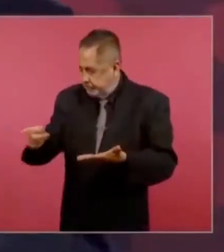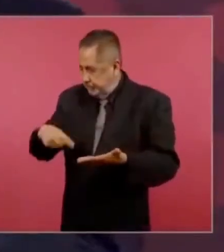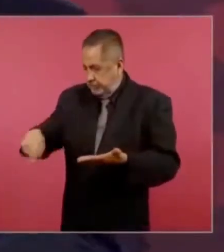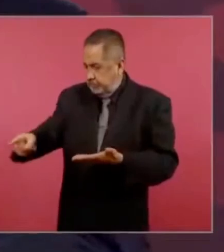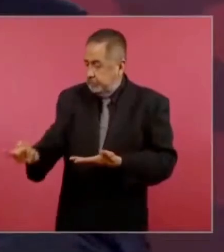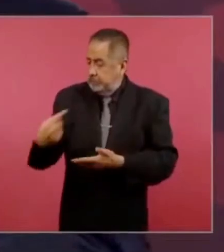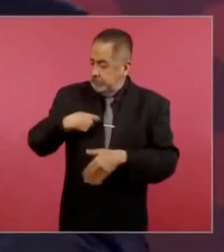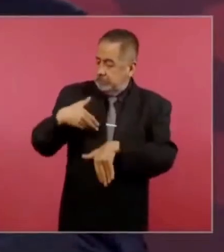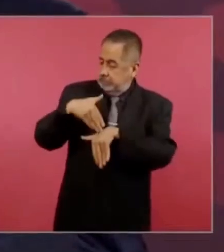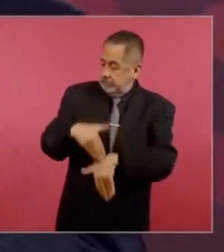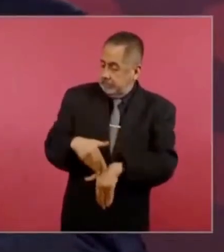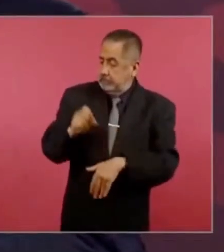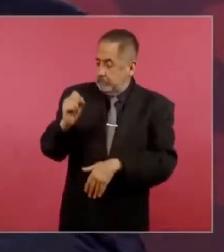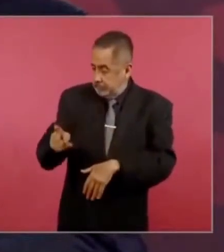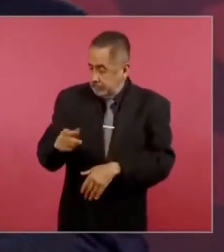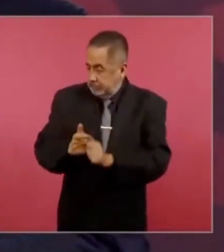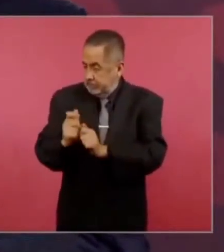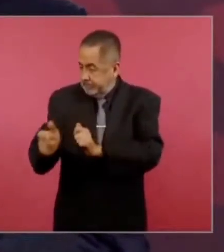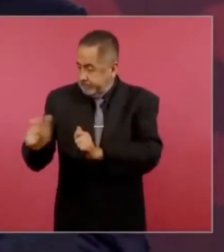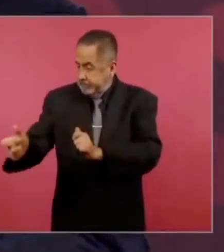comprar